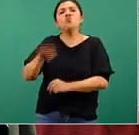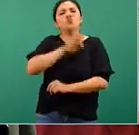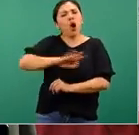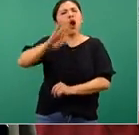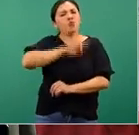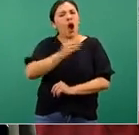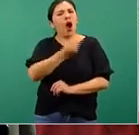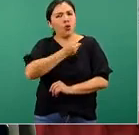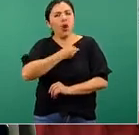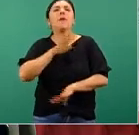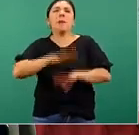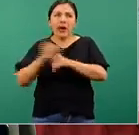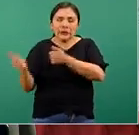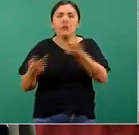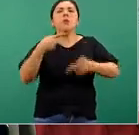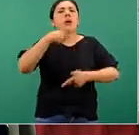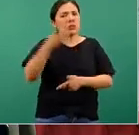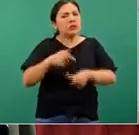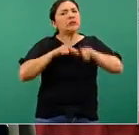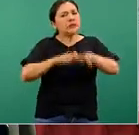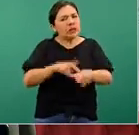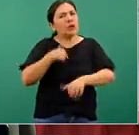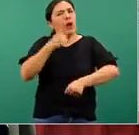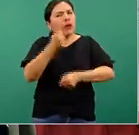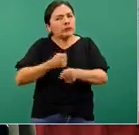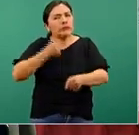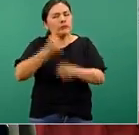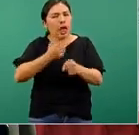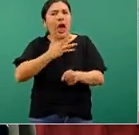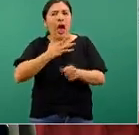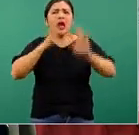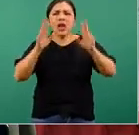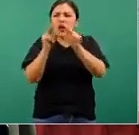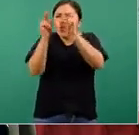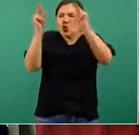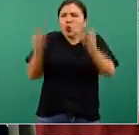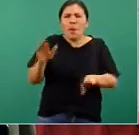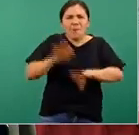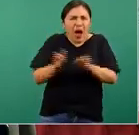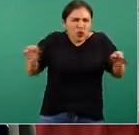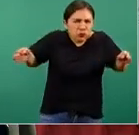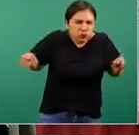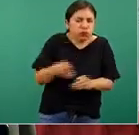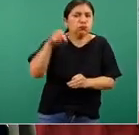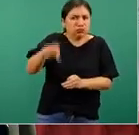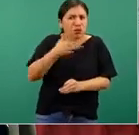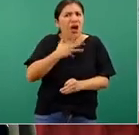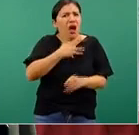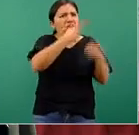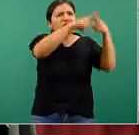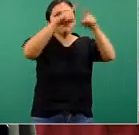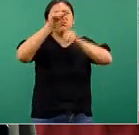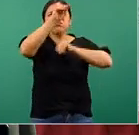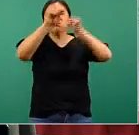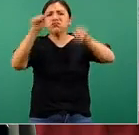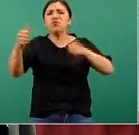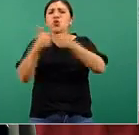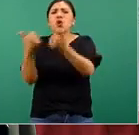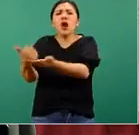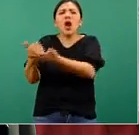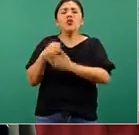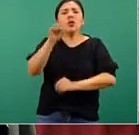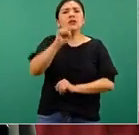esto no nos ha limitado, porque tenemos ya una red de ultracongelación bastante amplia con la ayuda de la Secretaría de